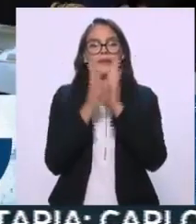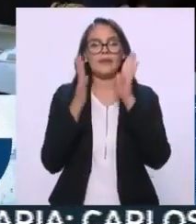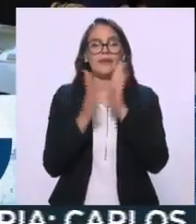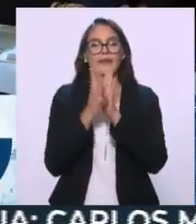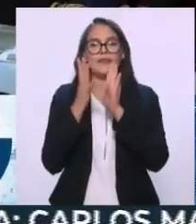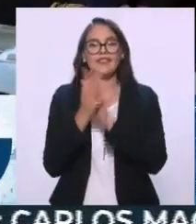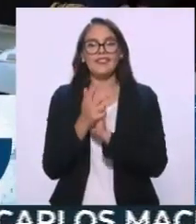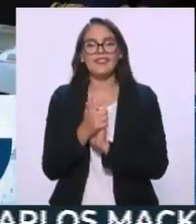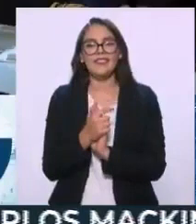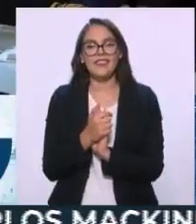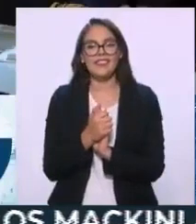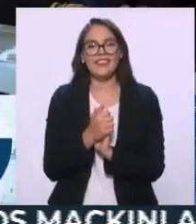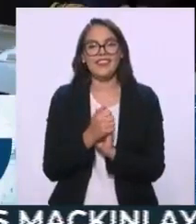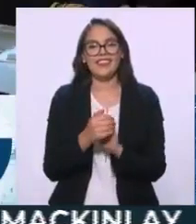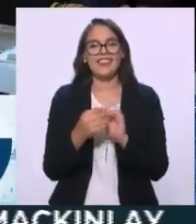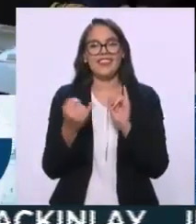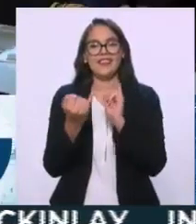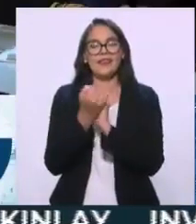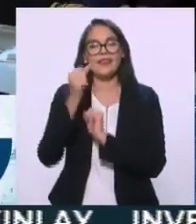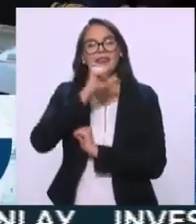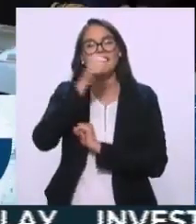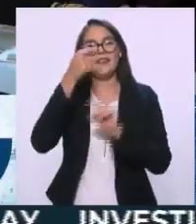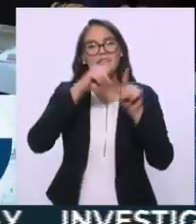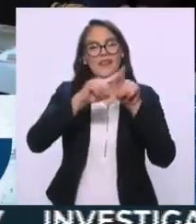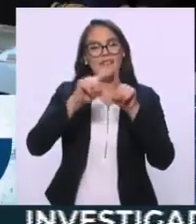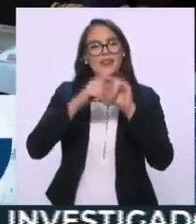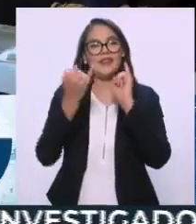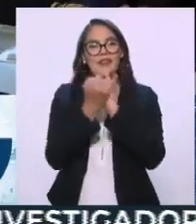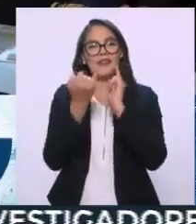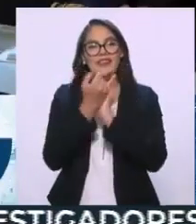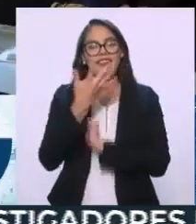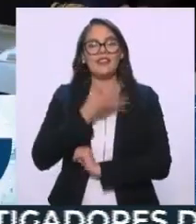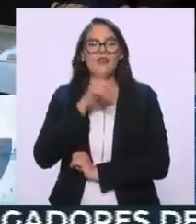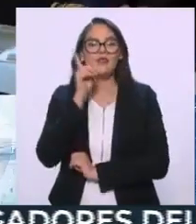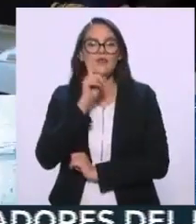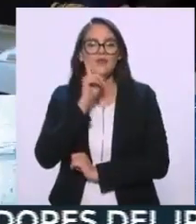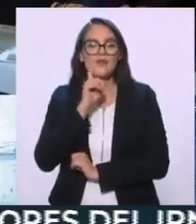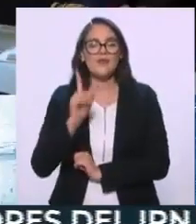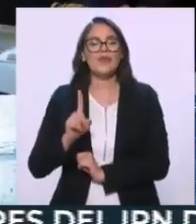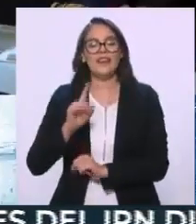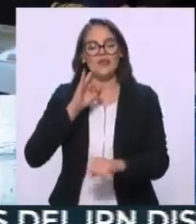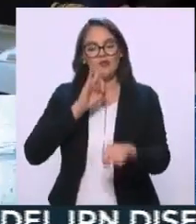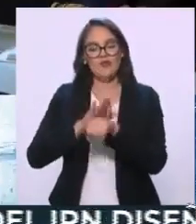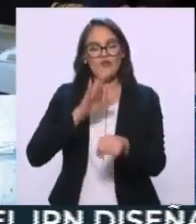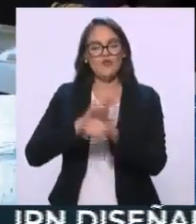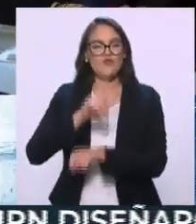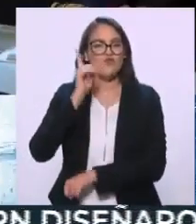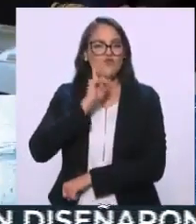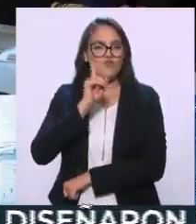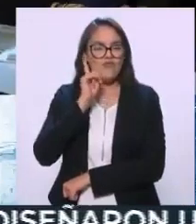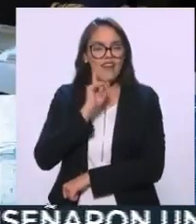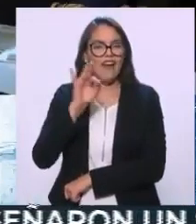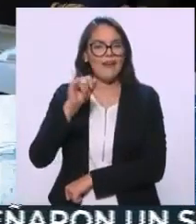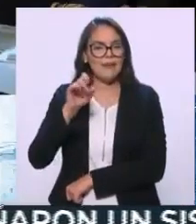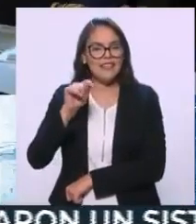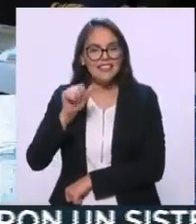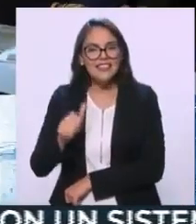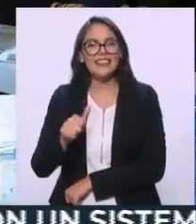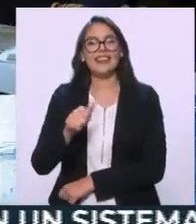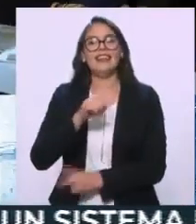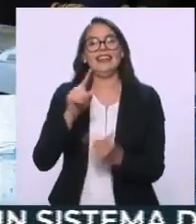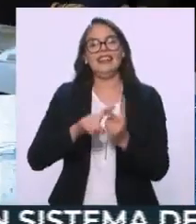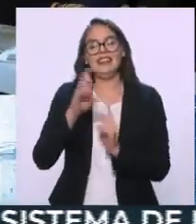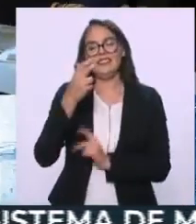bastante heterogéneos, han participado las amigas feministas, han participado Pablo Iglesias, Errejón,